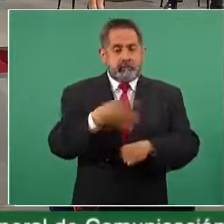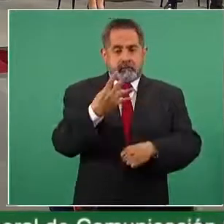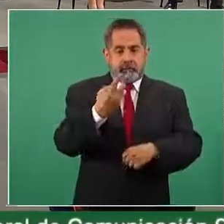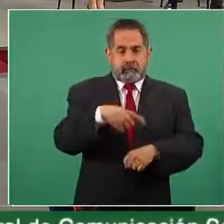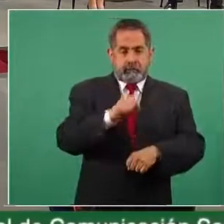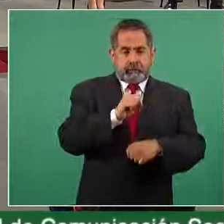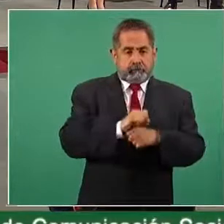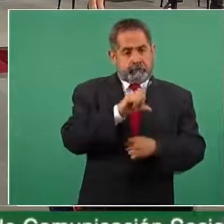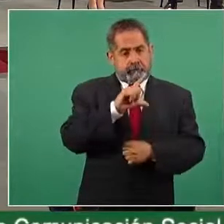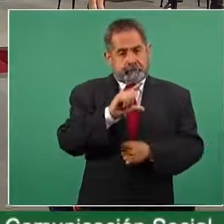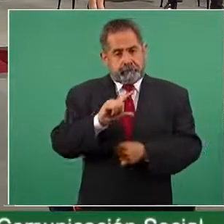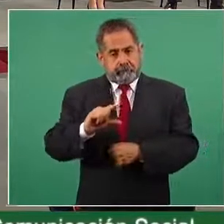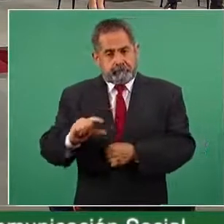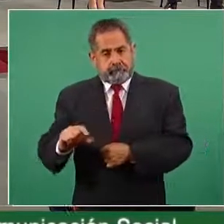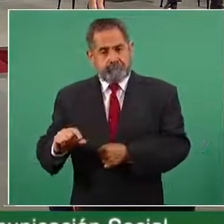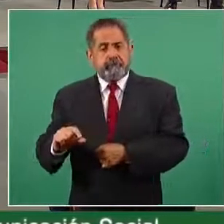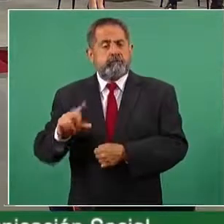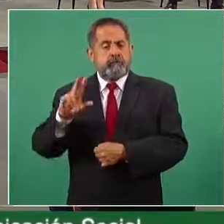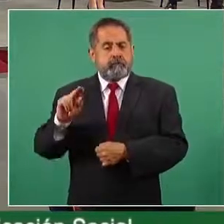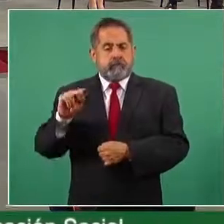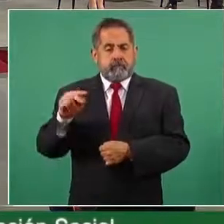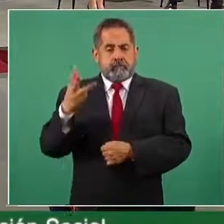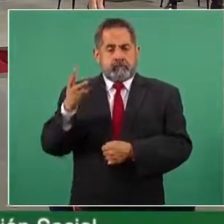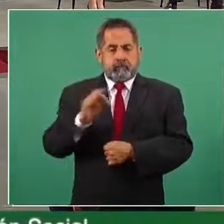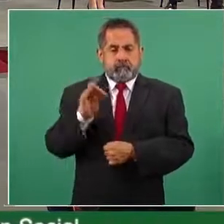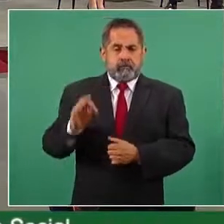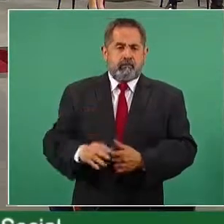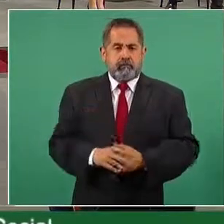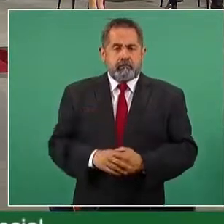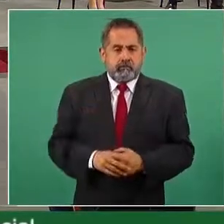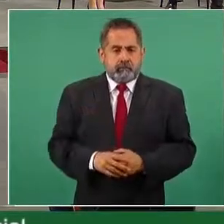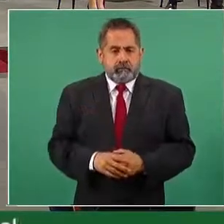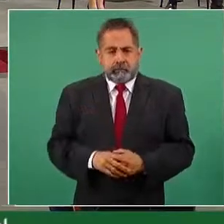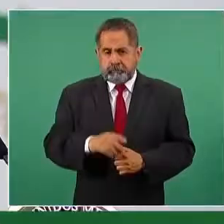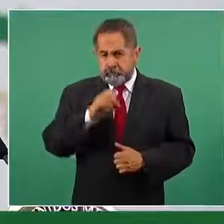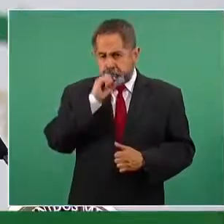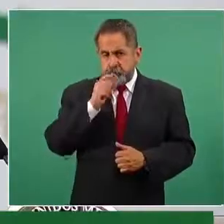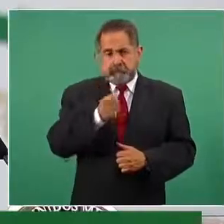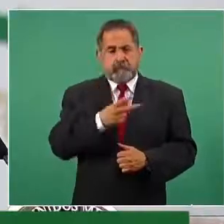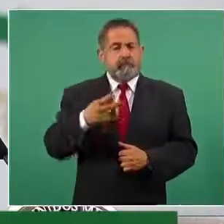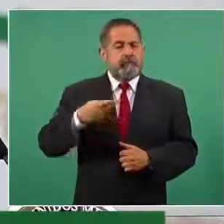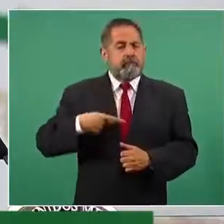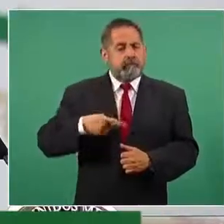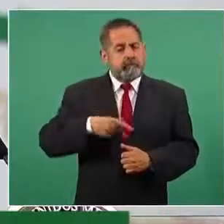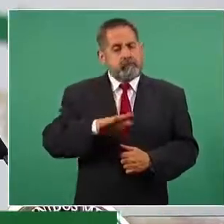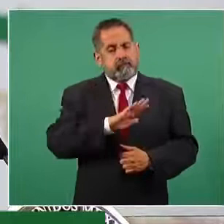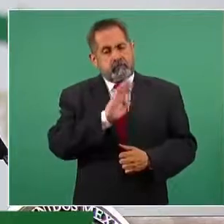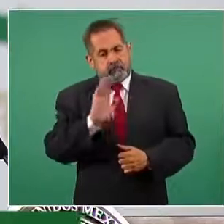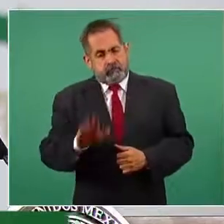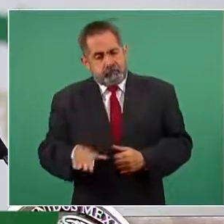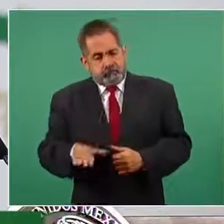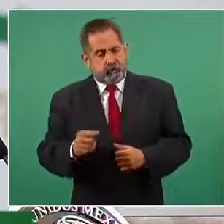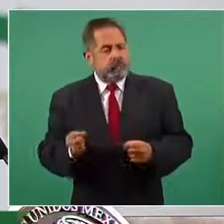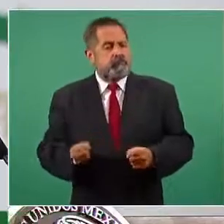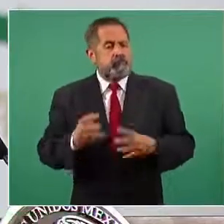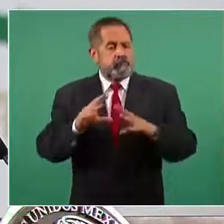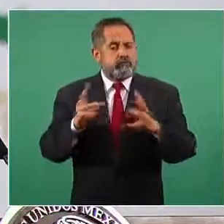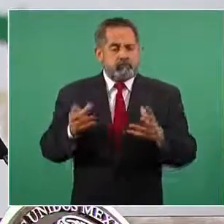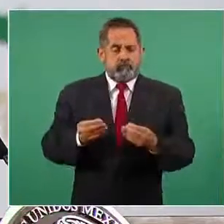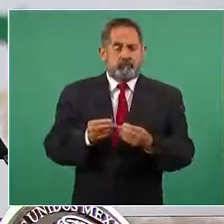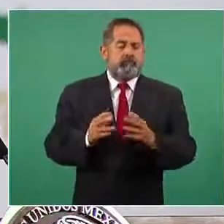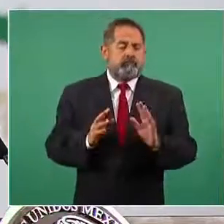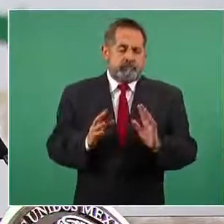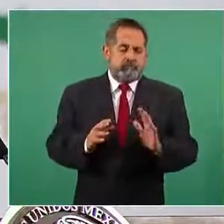una reducción de 83%. En la siguiente vemos también las defunciones, el grado más lamentable